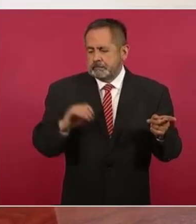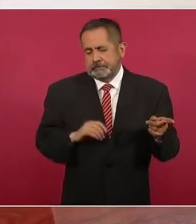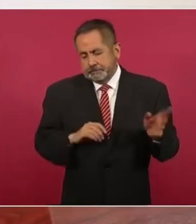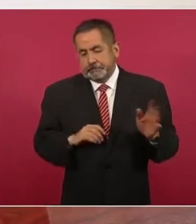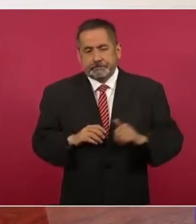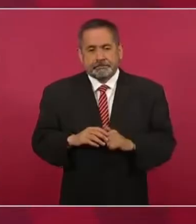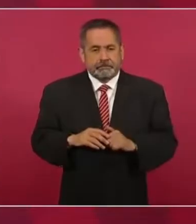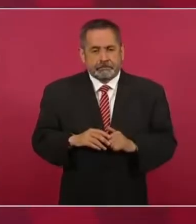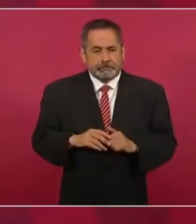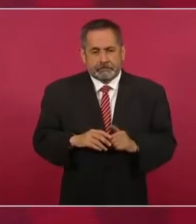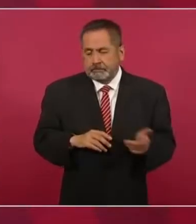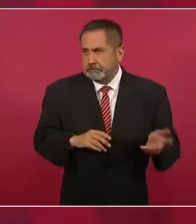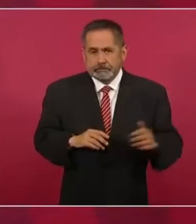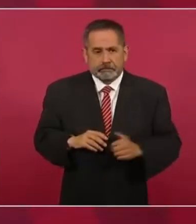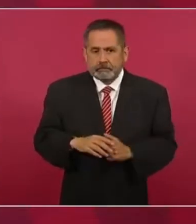que era una